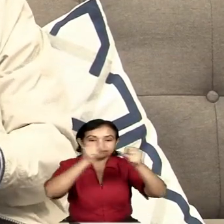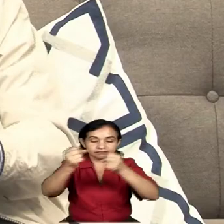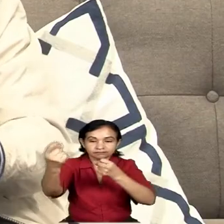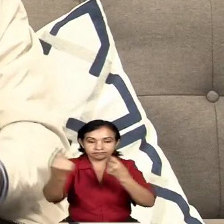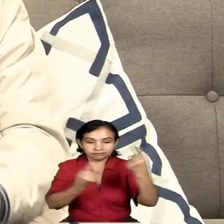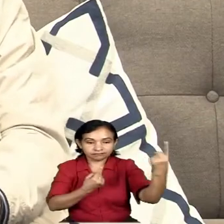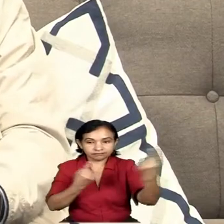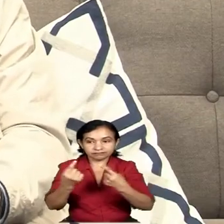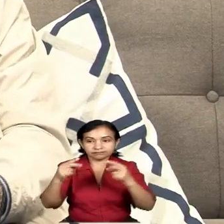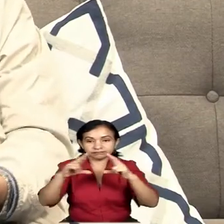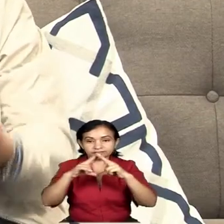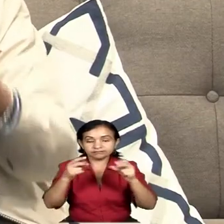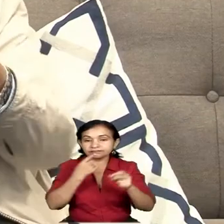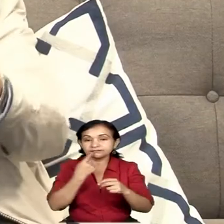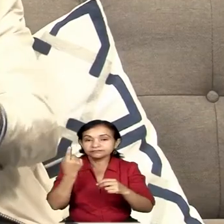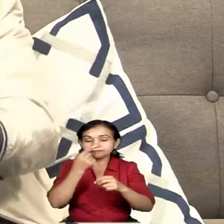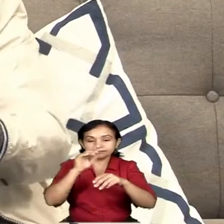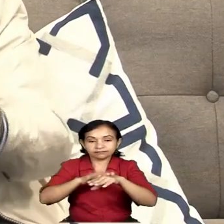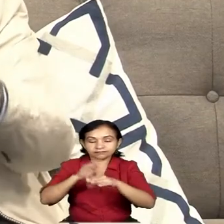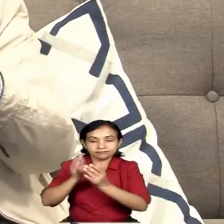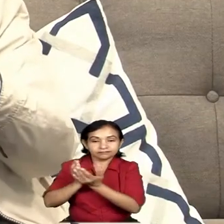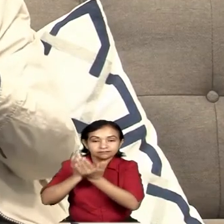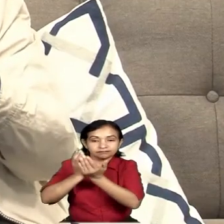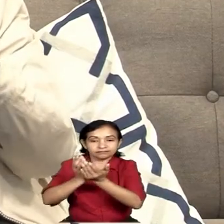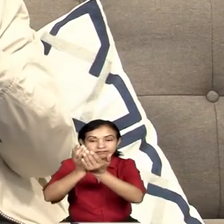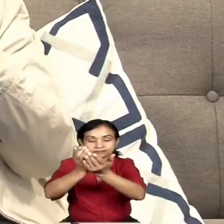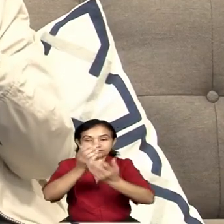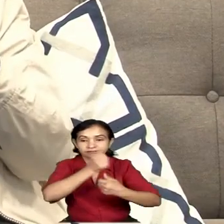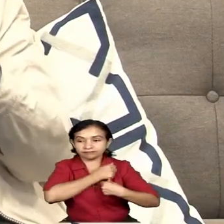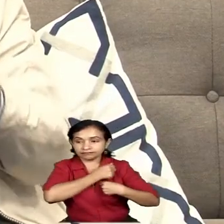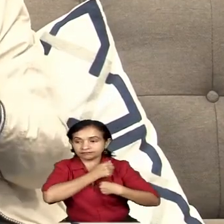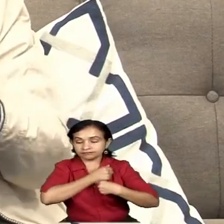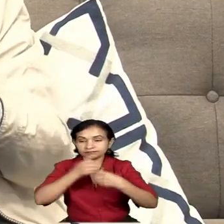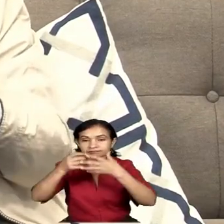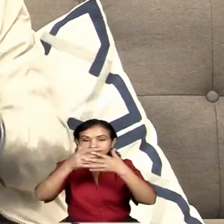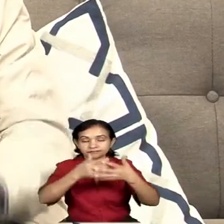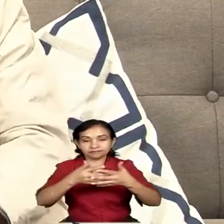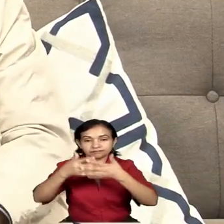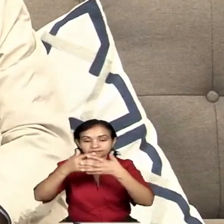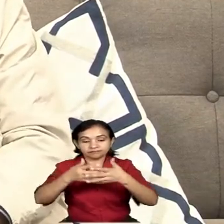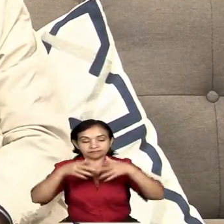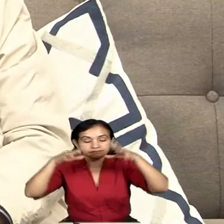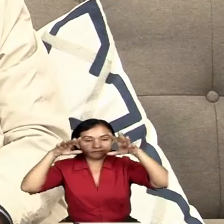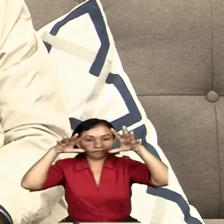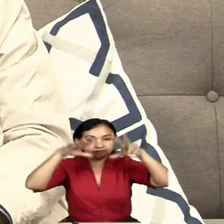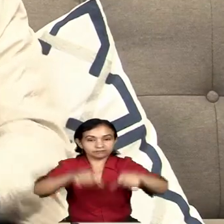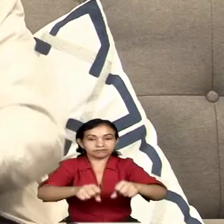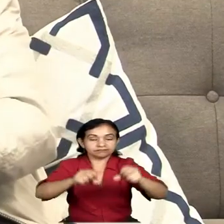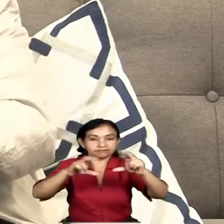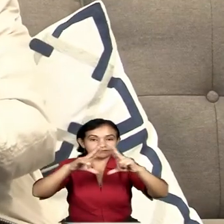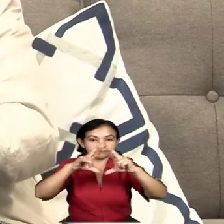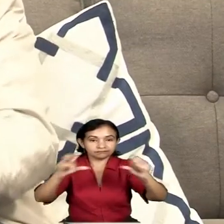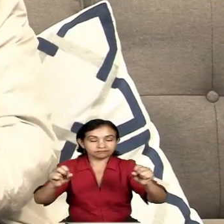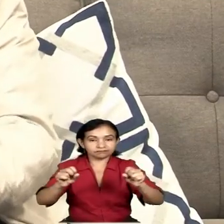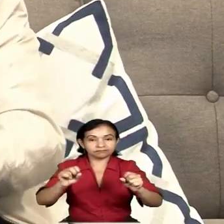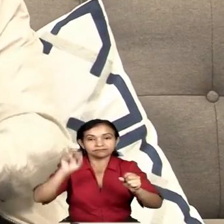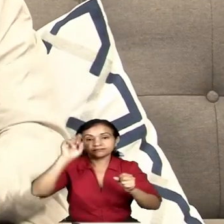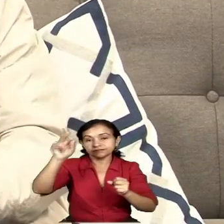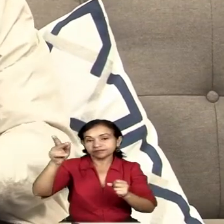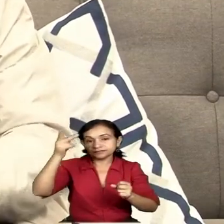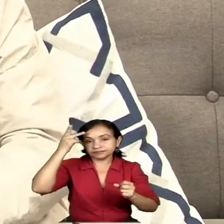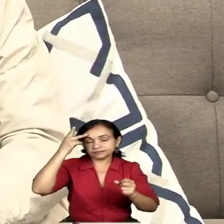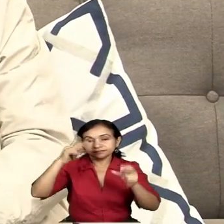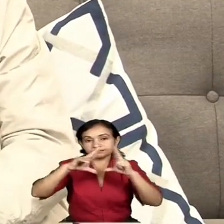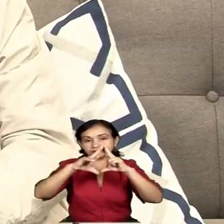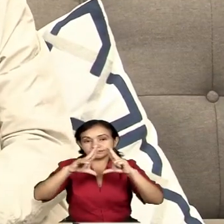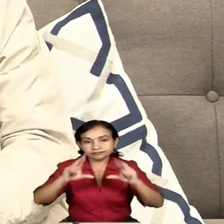¿Quién llamó a los marines norteamericanos a invadir Nicaragua si no fueron políticos